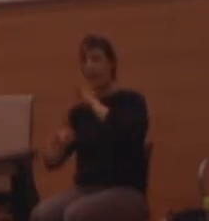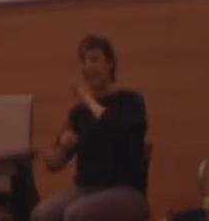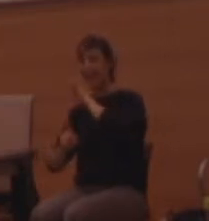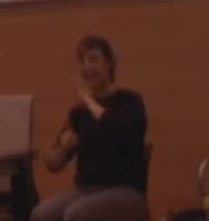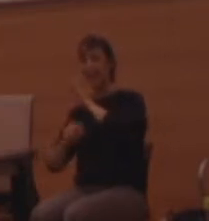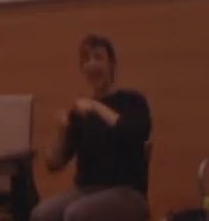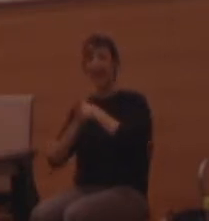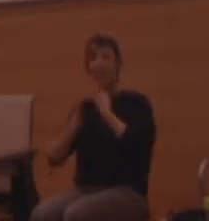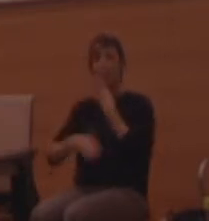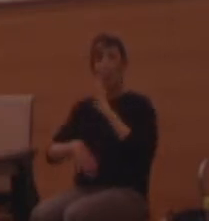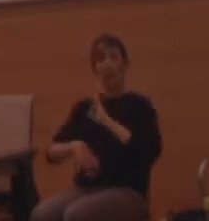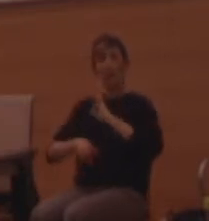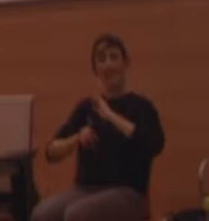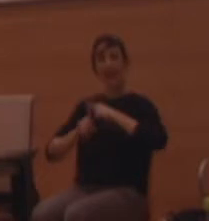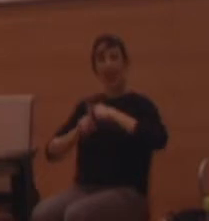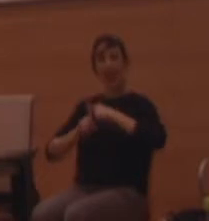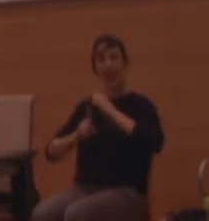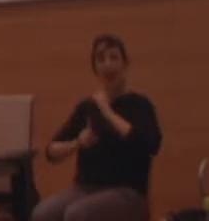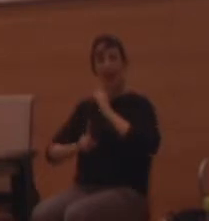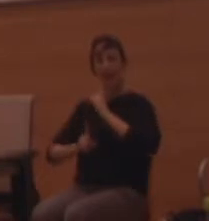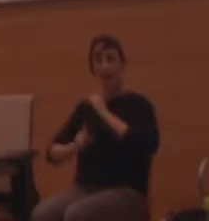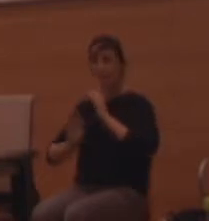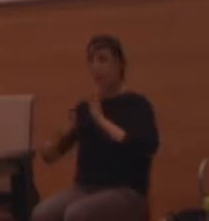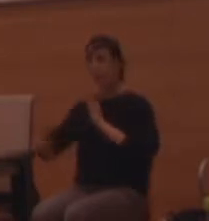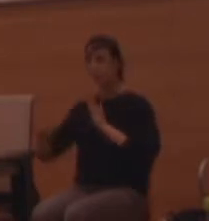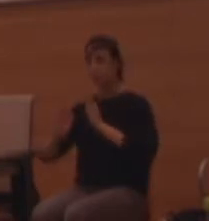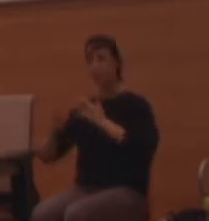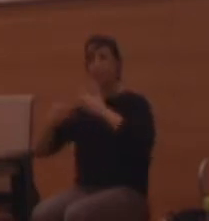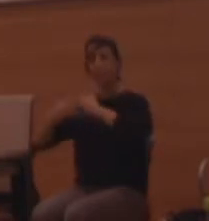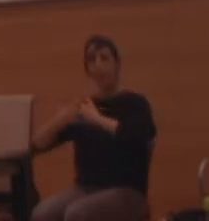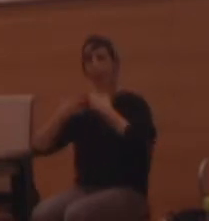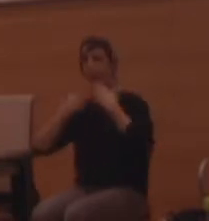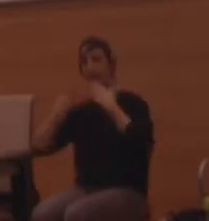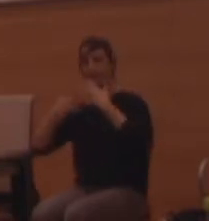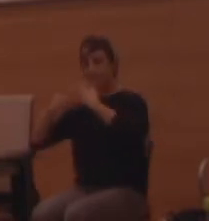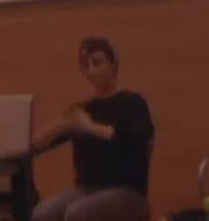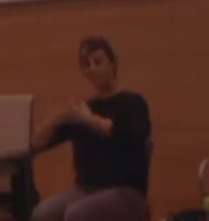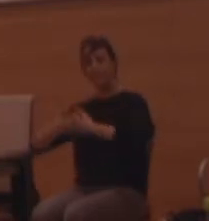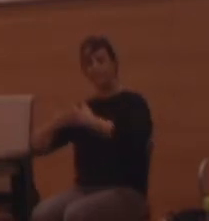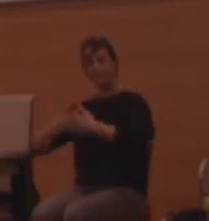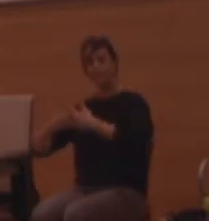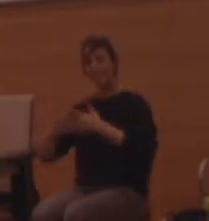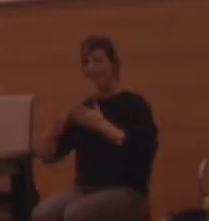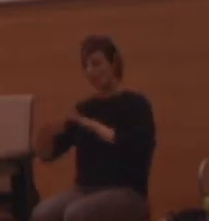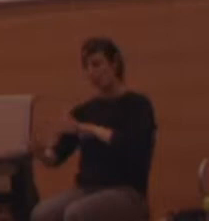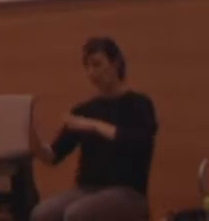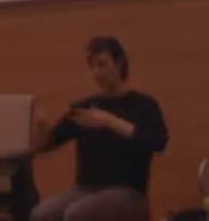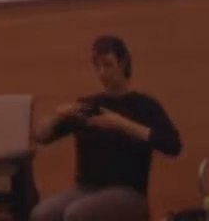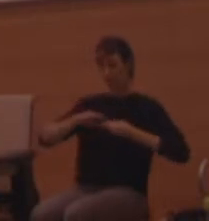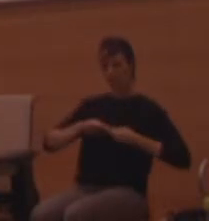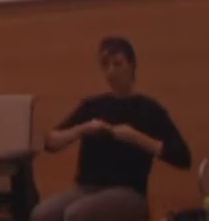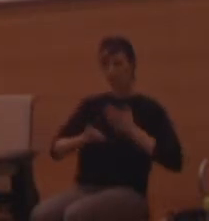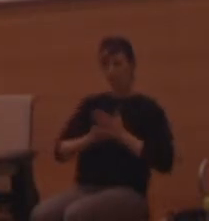40 grados y sí que vamos a tener que detallar en un estudio, ya que los referees o dependiendo